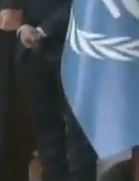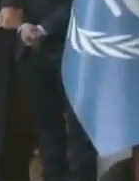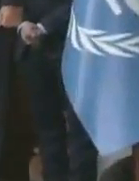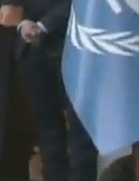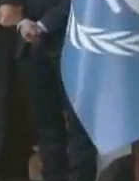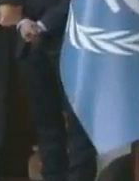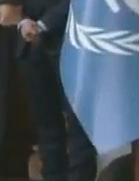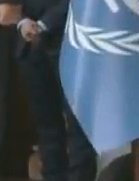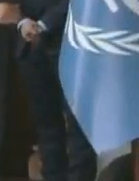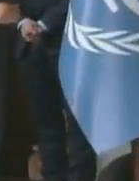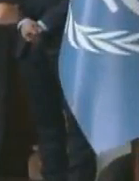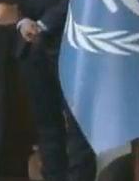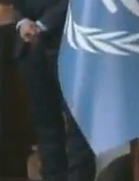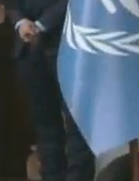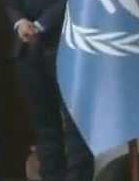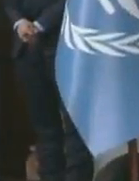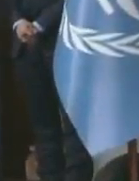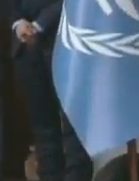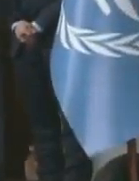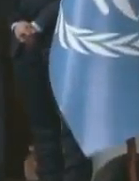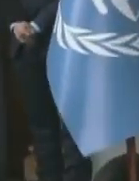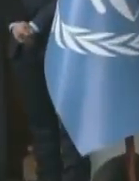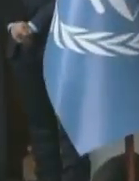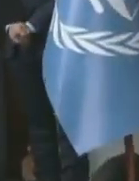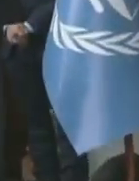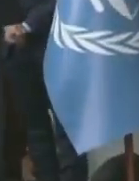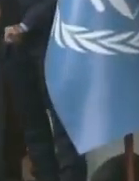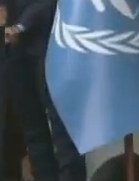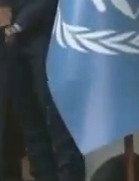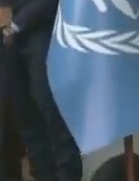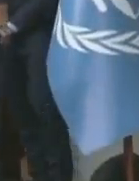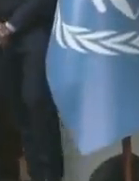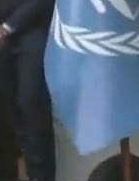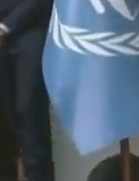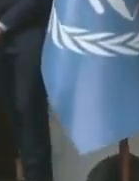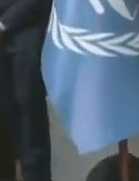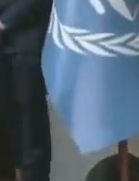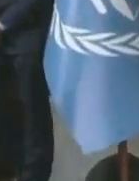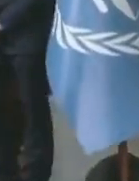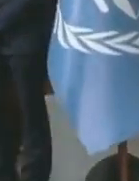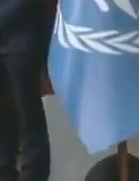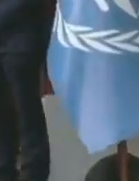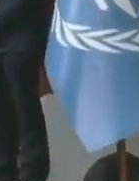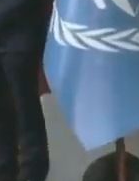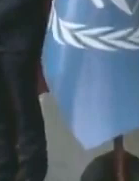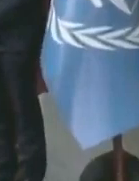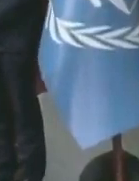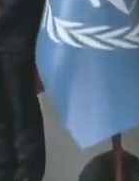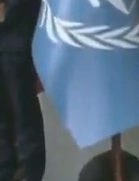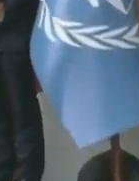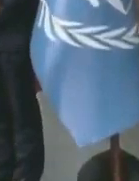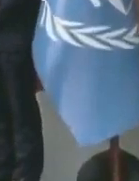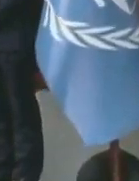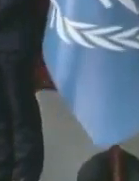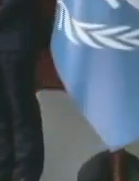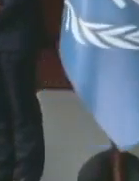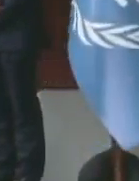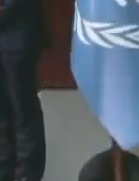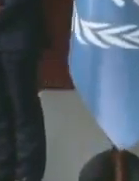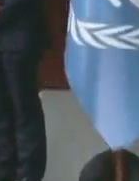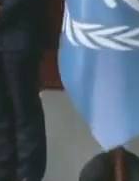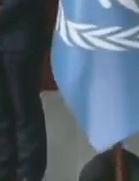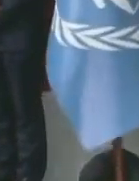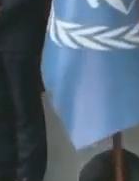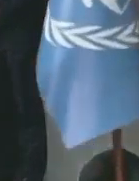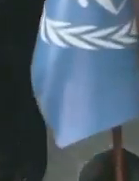un trabajo institucional que va a permitir entonces esta alianza estratégica y el fortalecimiento de las políticas